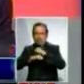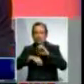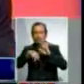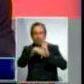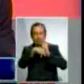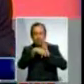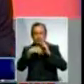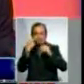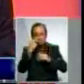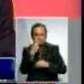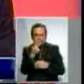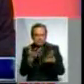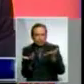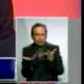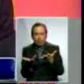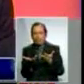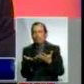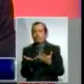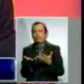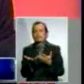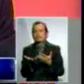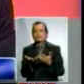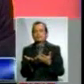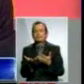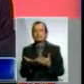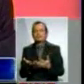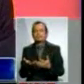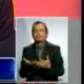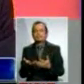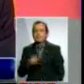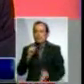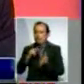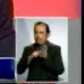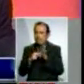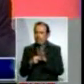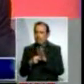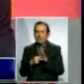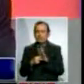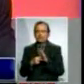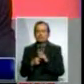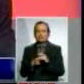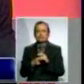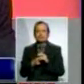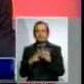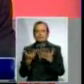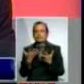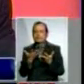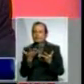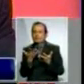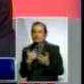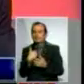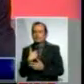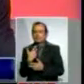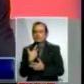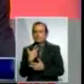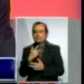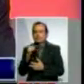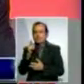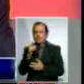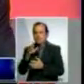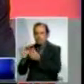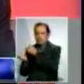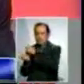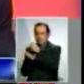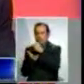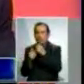abre a sí mismo como como como problema lo que hace es distraer recursos desde la atención de